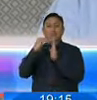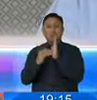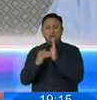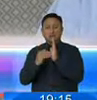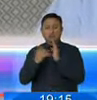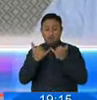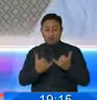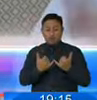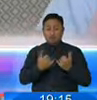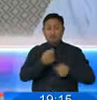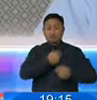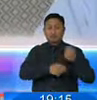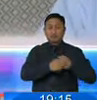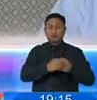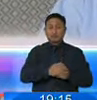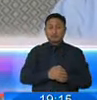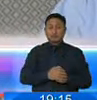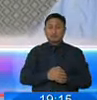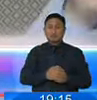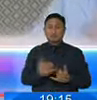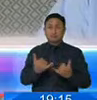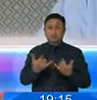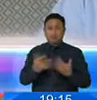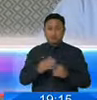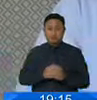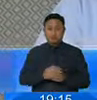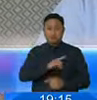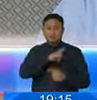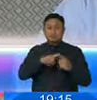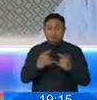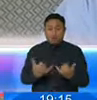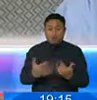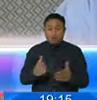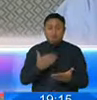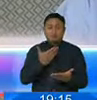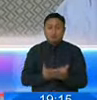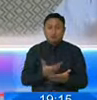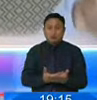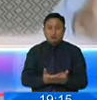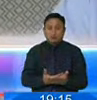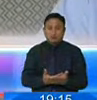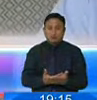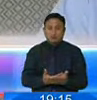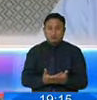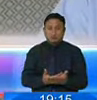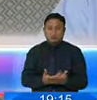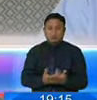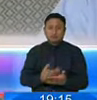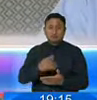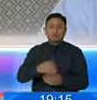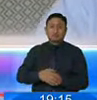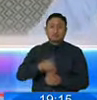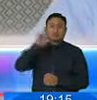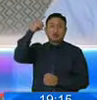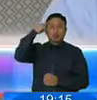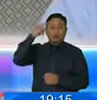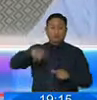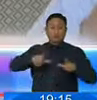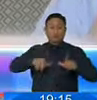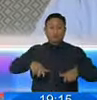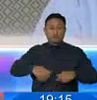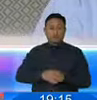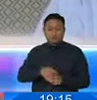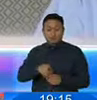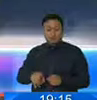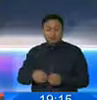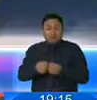del mercado. Esto se acaba de probar hasta el día de hoy. Es decir, en el gobierno de Lenín Moreno continúan